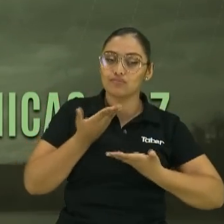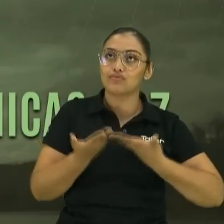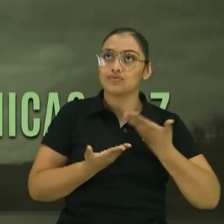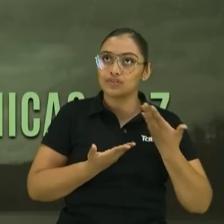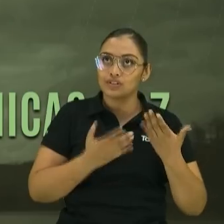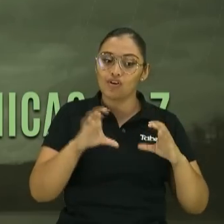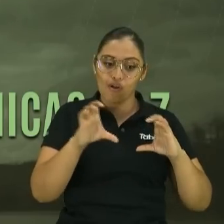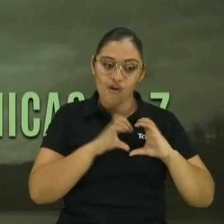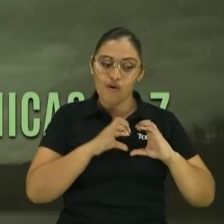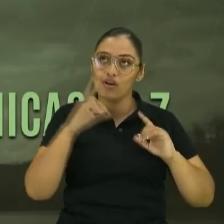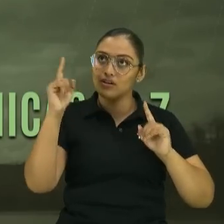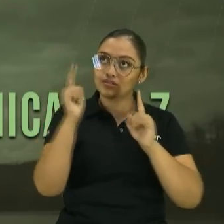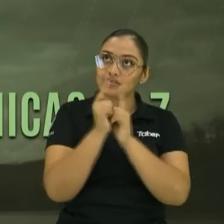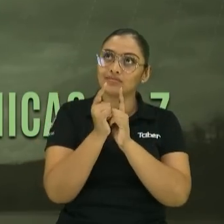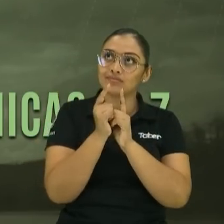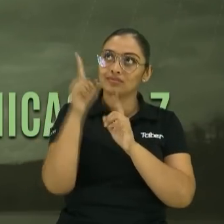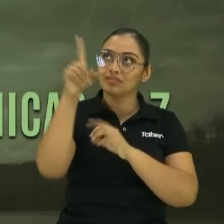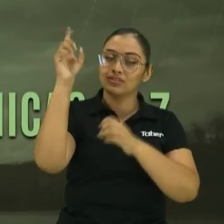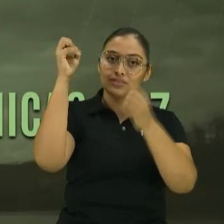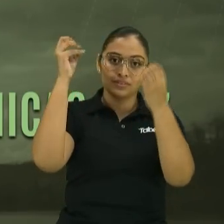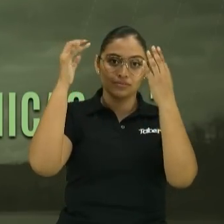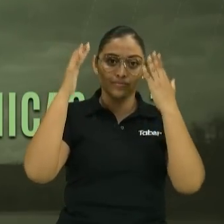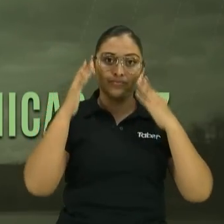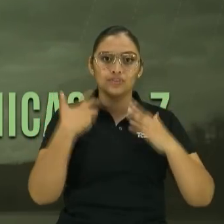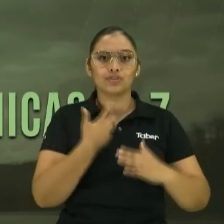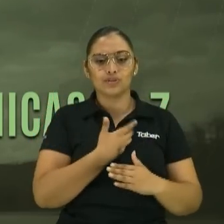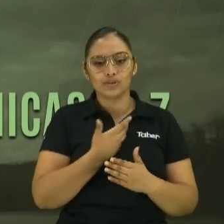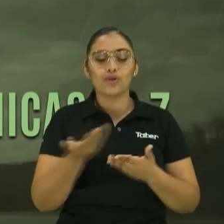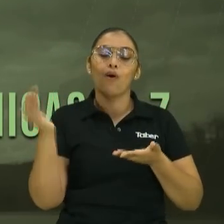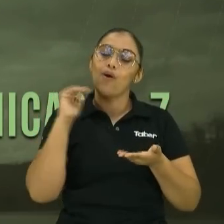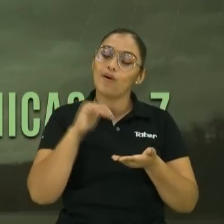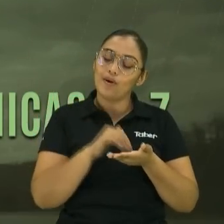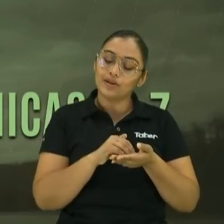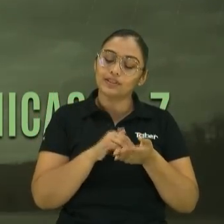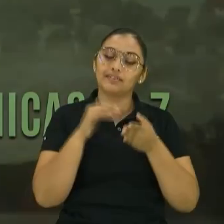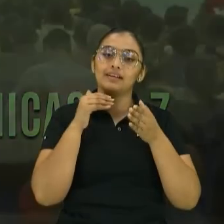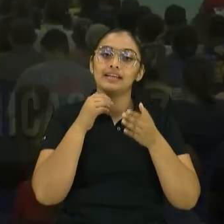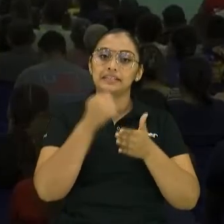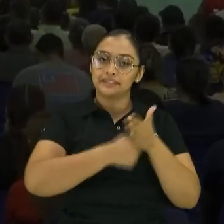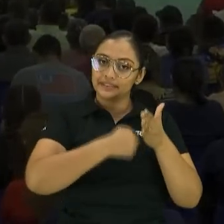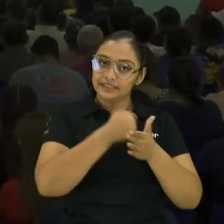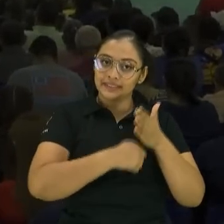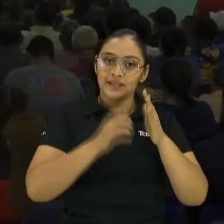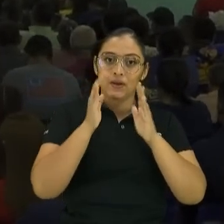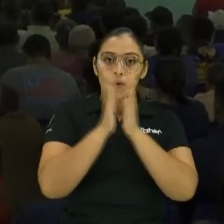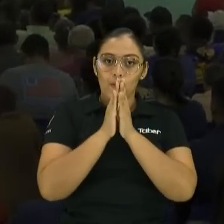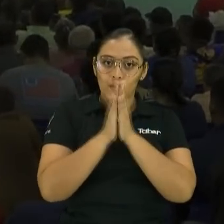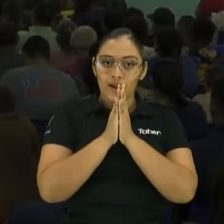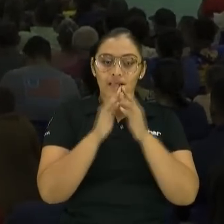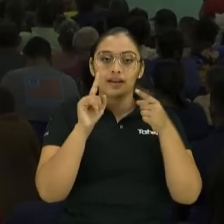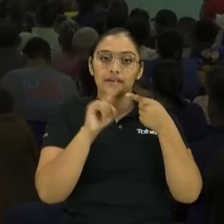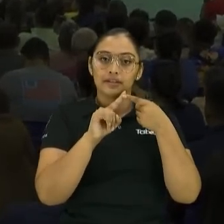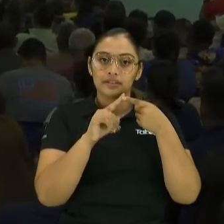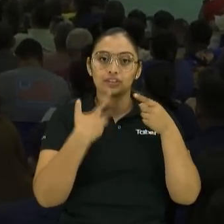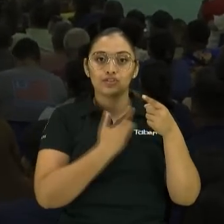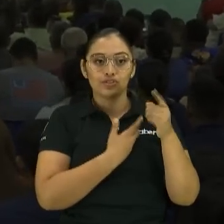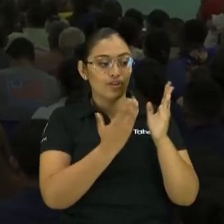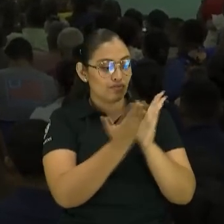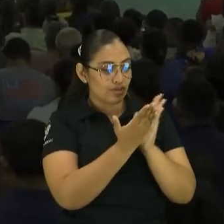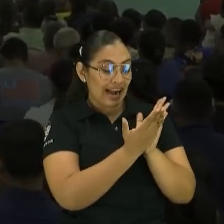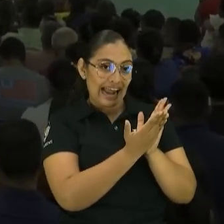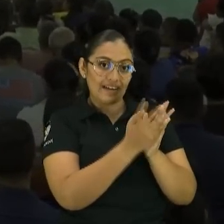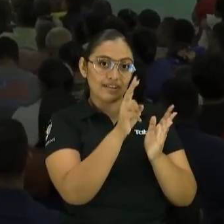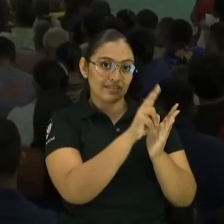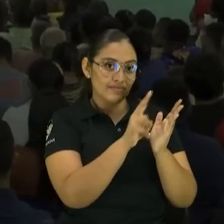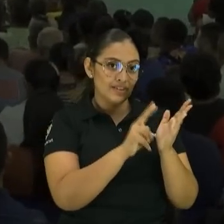vamos a intentar una vez más comenzar a orar vamos a intentar una vez más estudiar las escrituras vamos a intentar